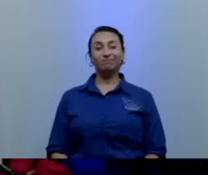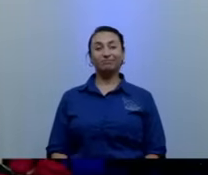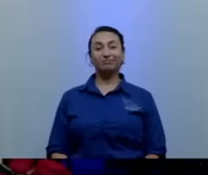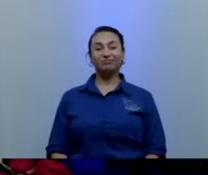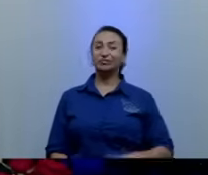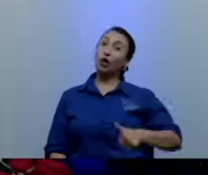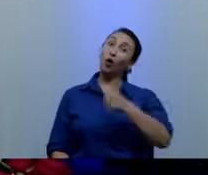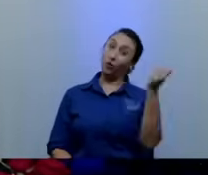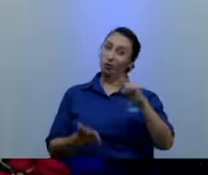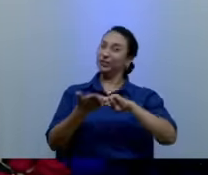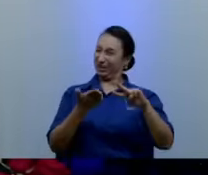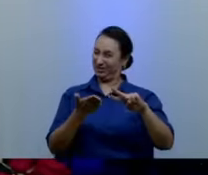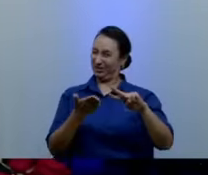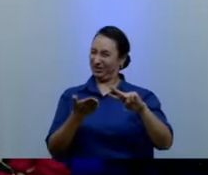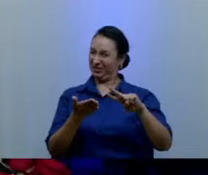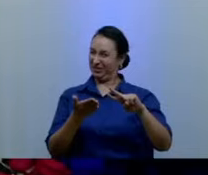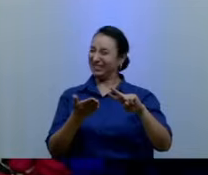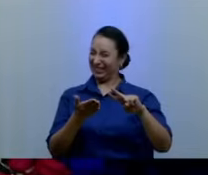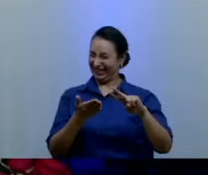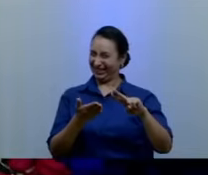¿Aguantamos otro versículo más?